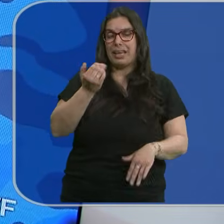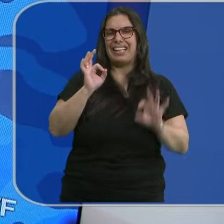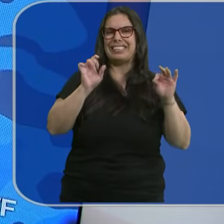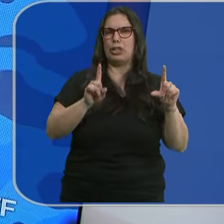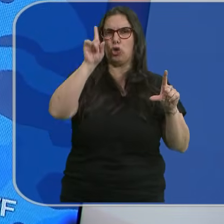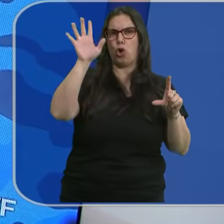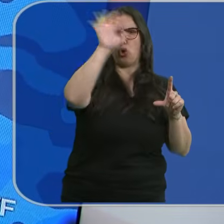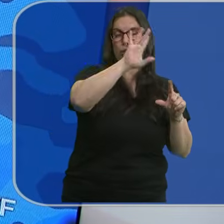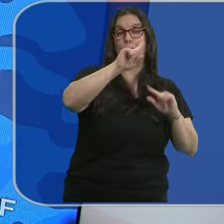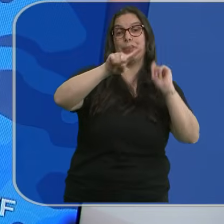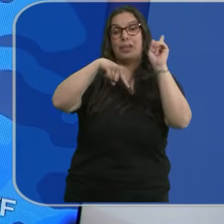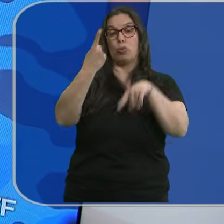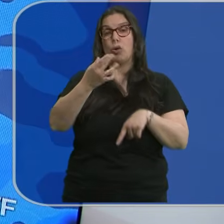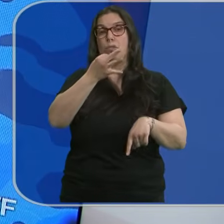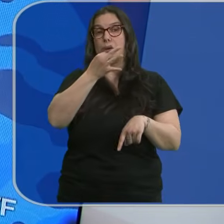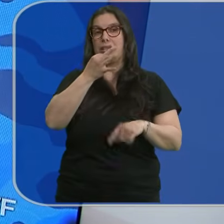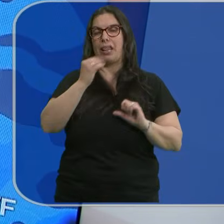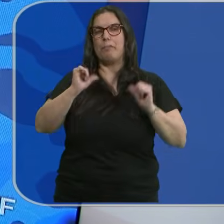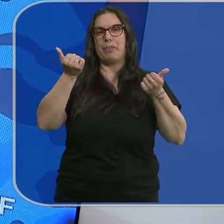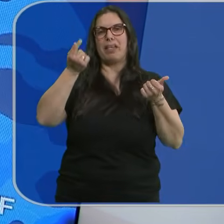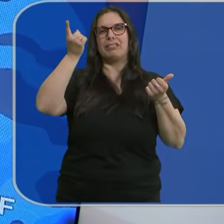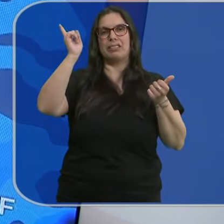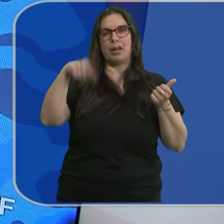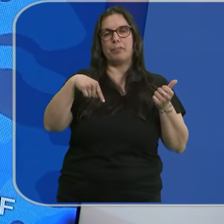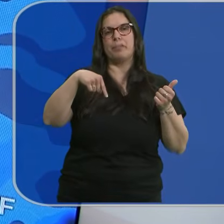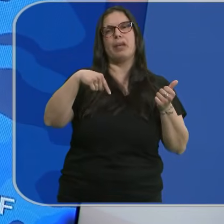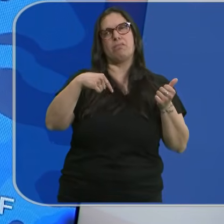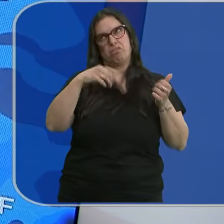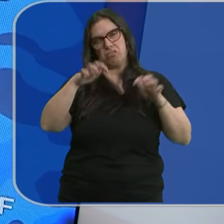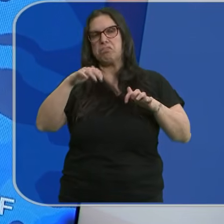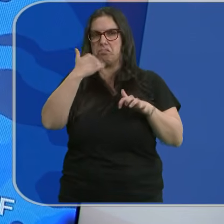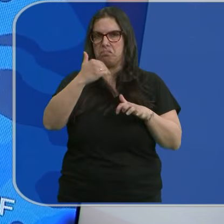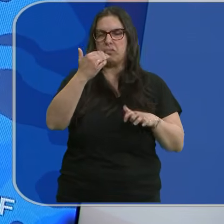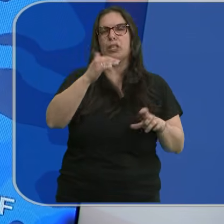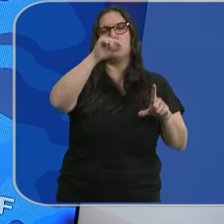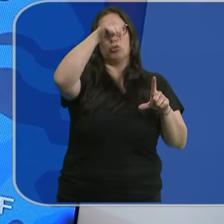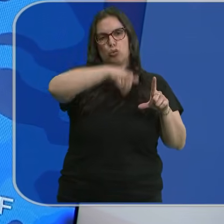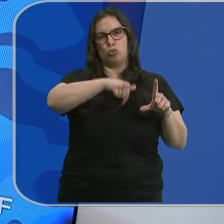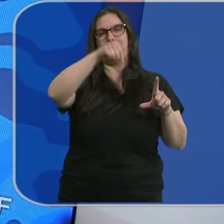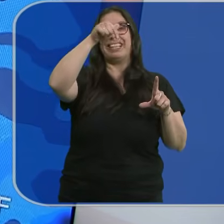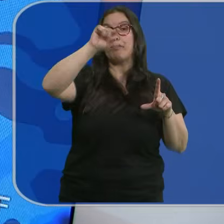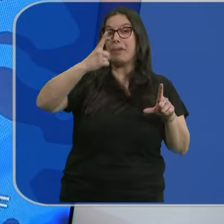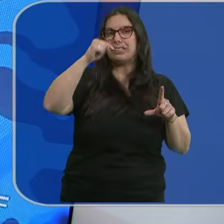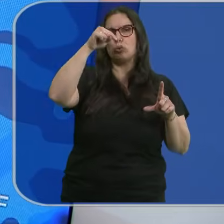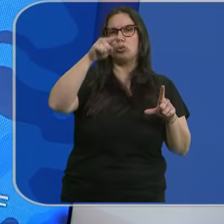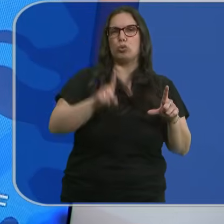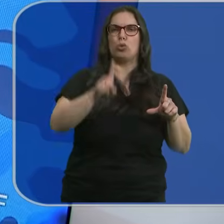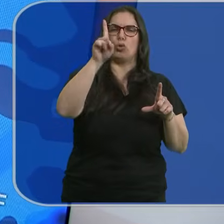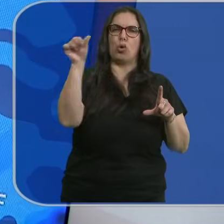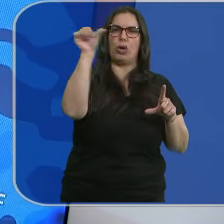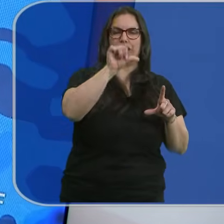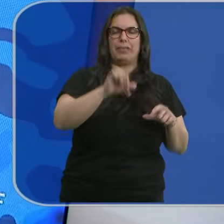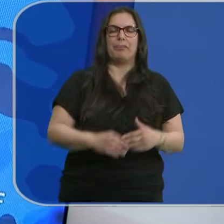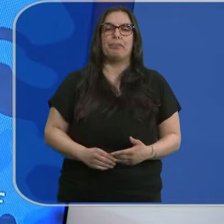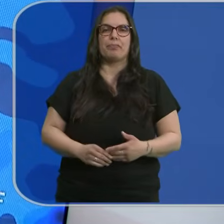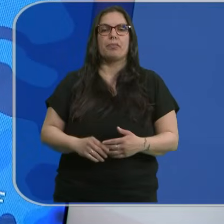del norte, y luego a lo largo de la tarde irán apareciendo también con relativa intensidad en zonas del sur y sobre todo del noreste de nuestra